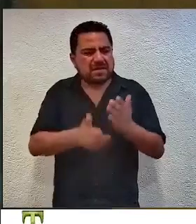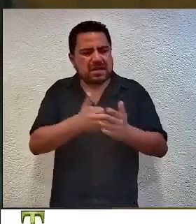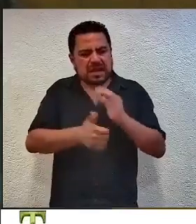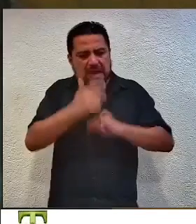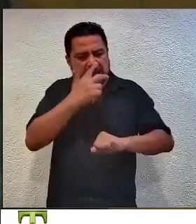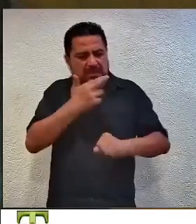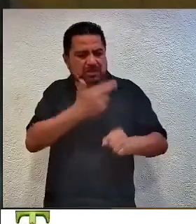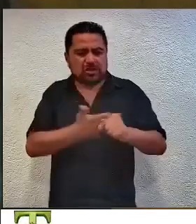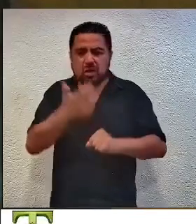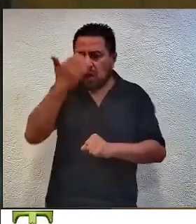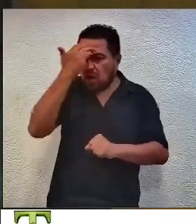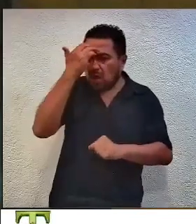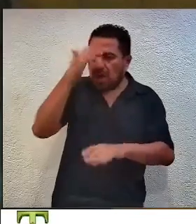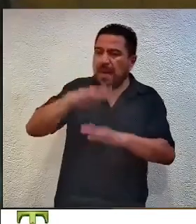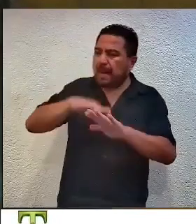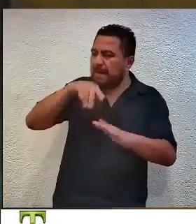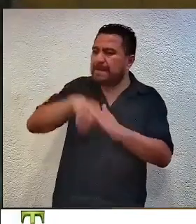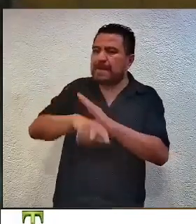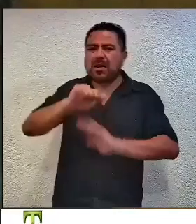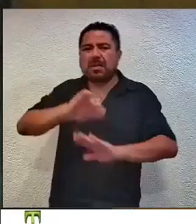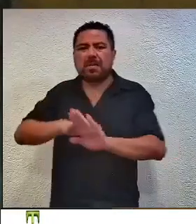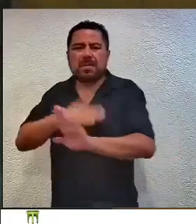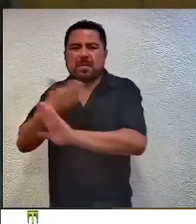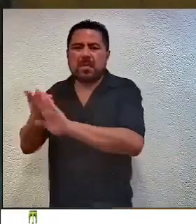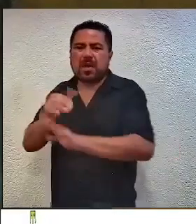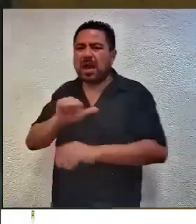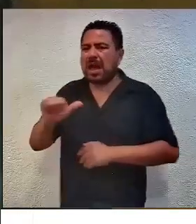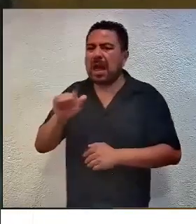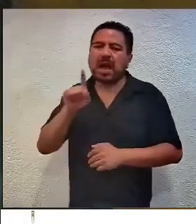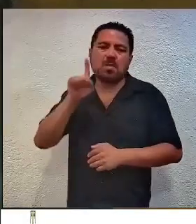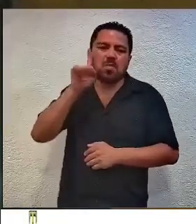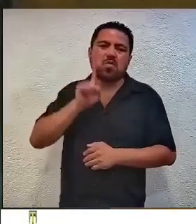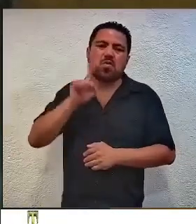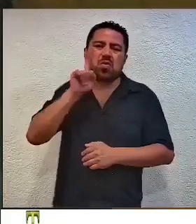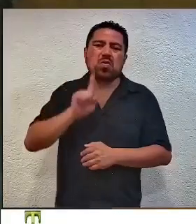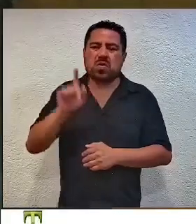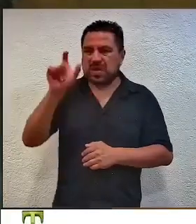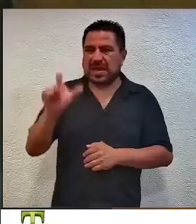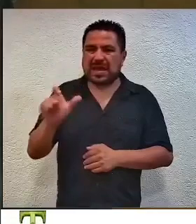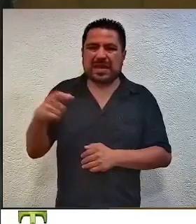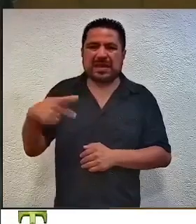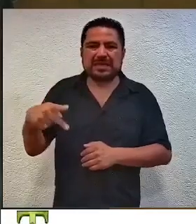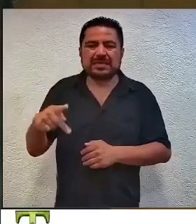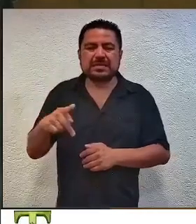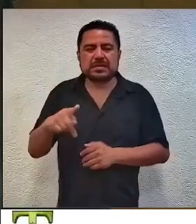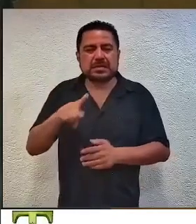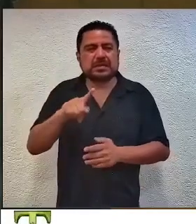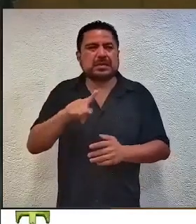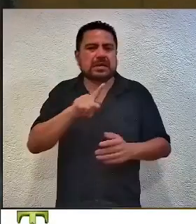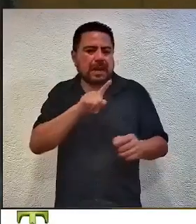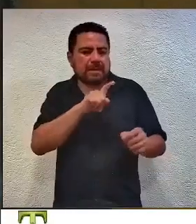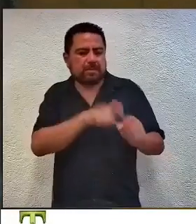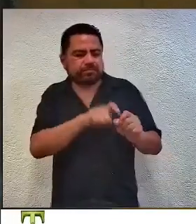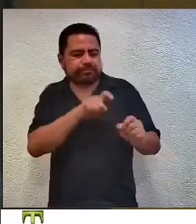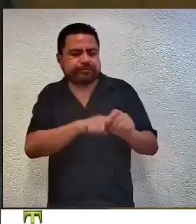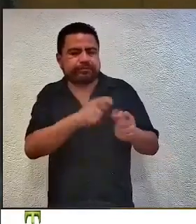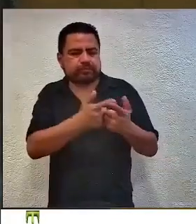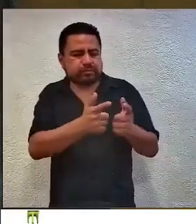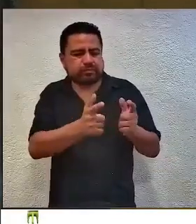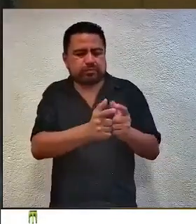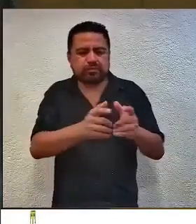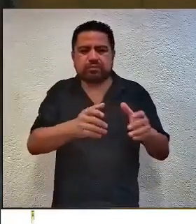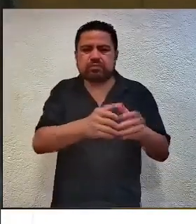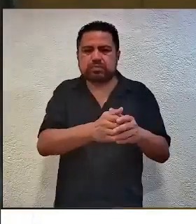para conocer de actos de materia de violencia política contra las mujeres en razón de género entre militantes del